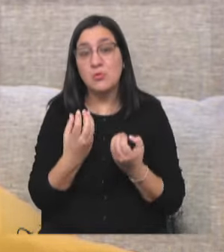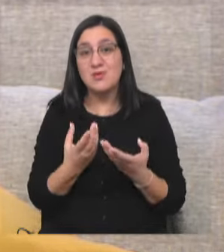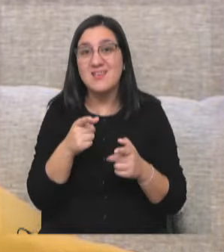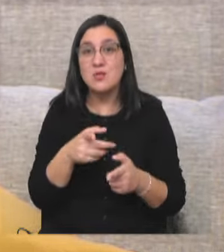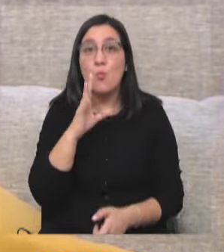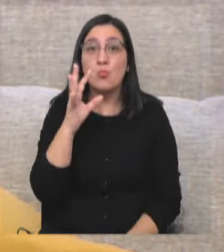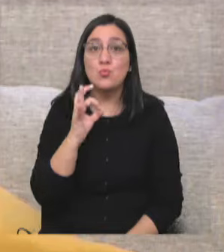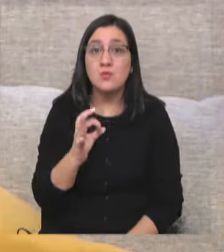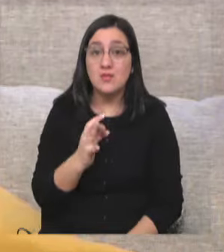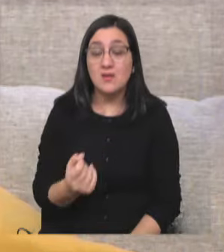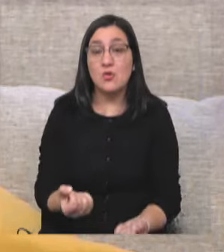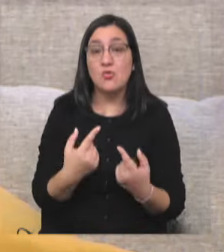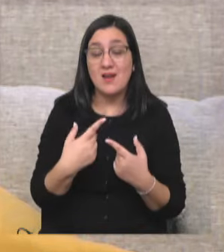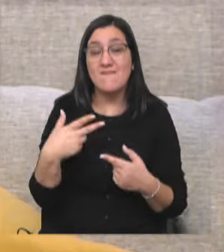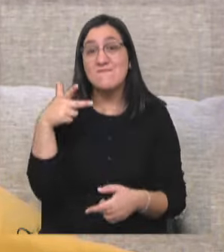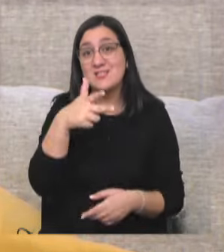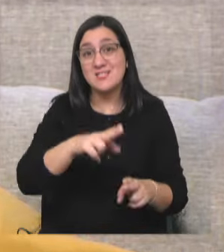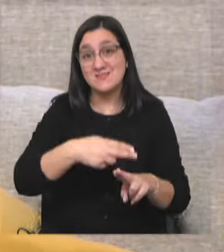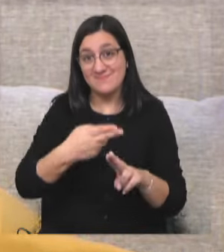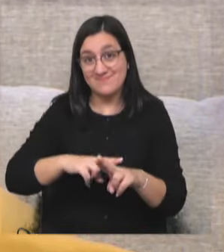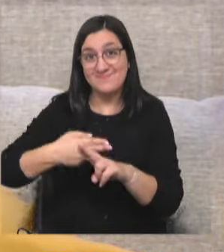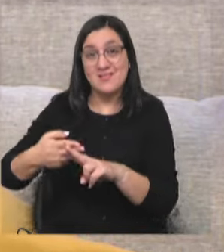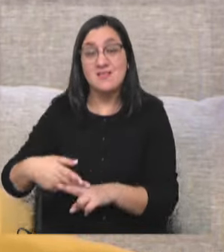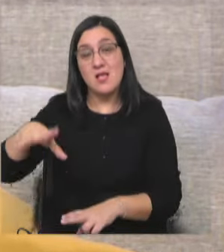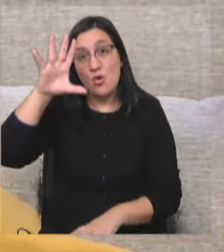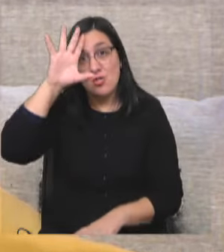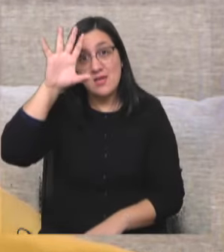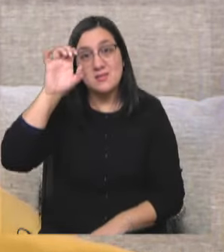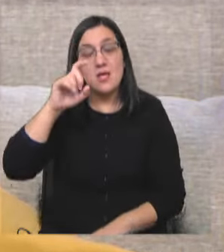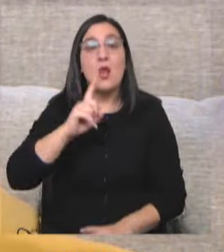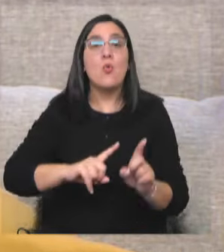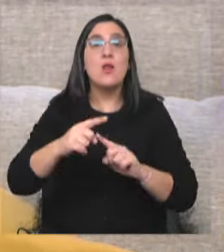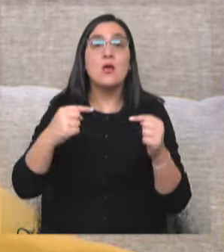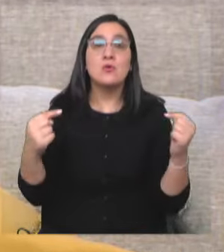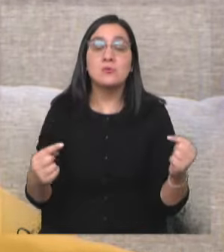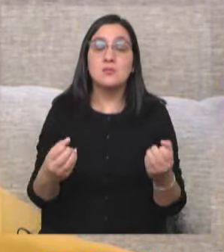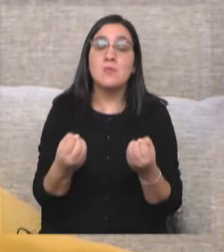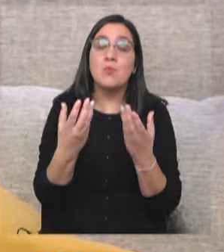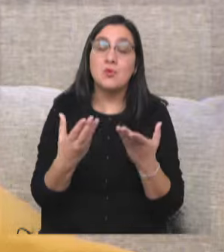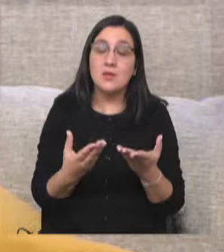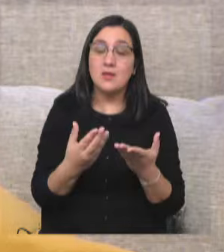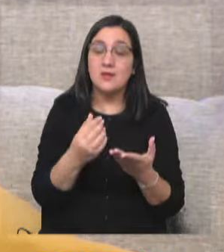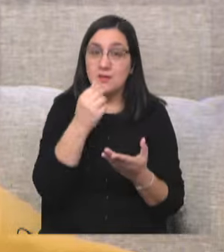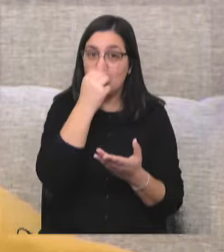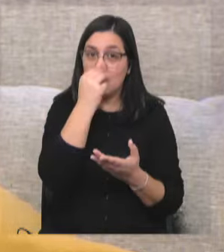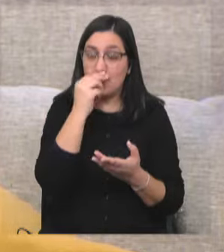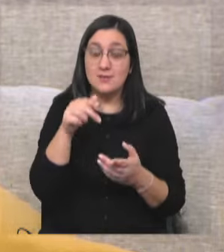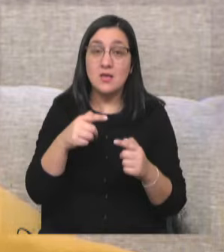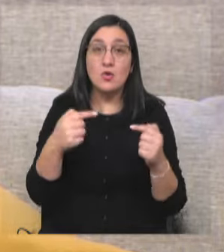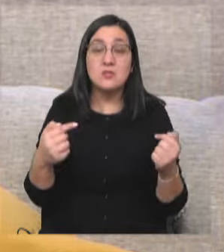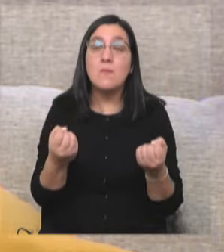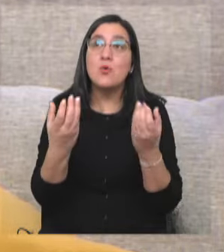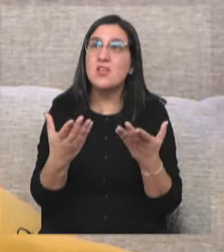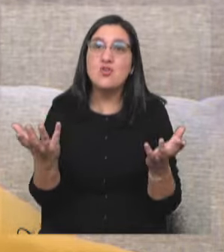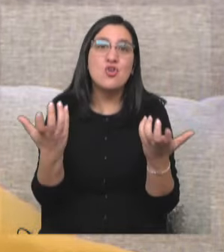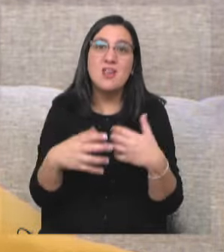esa oportunidad que nos dan las efemérides todos los días de recordar determinadas cosas y por qué sucedieron y por qué no queremos que